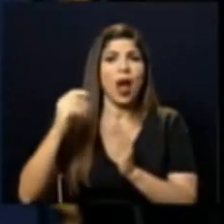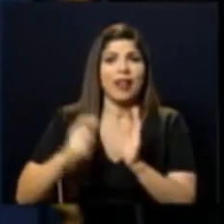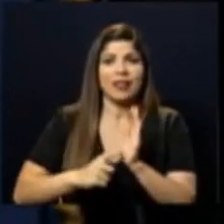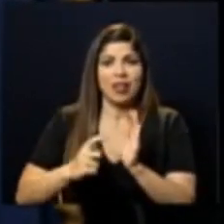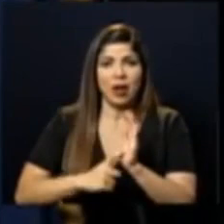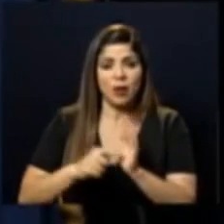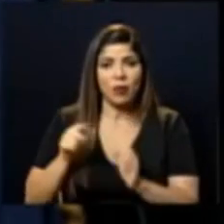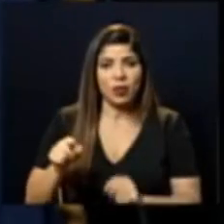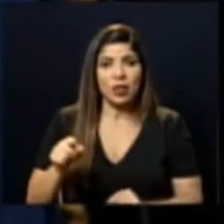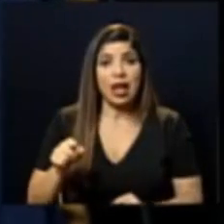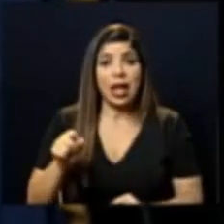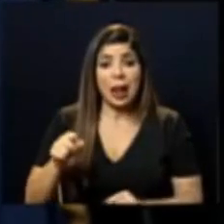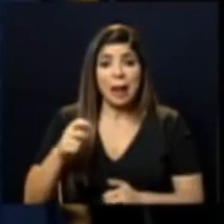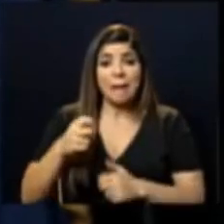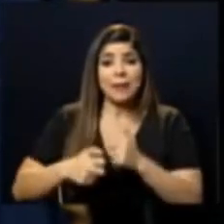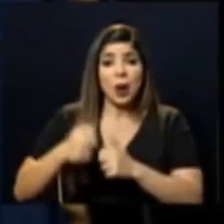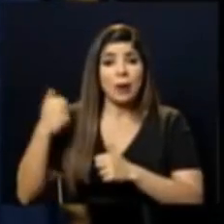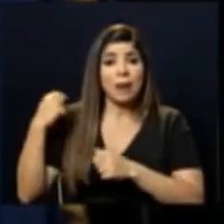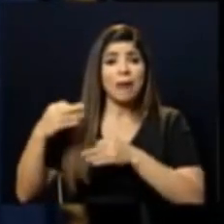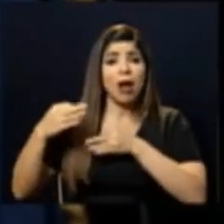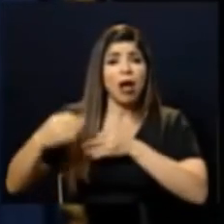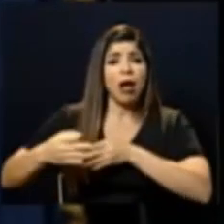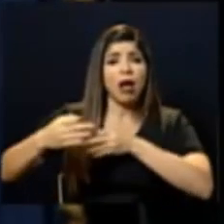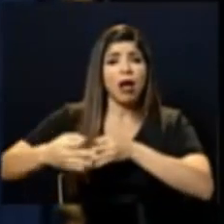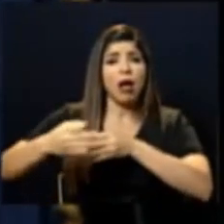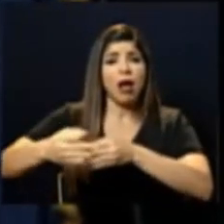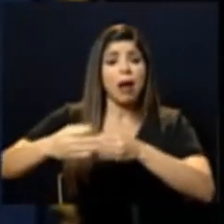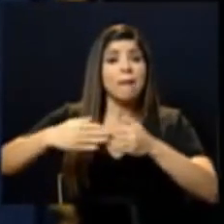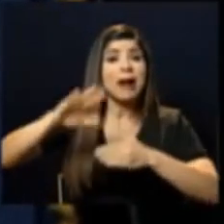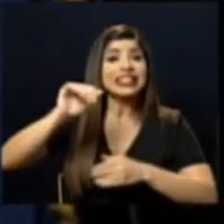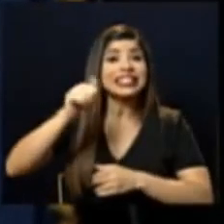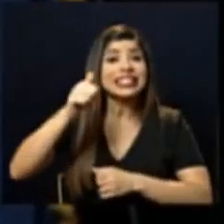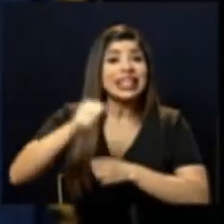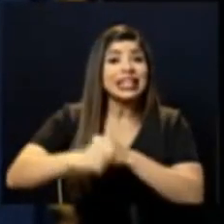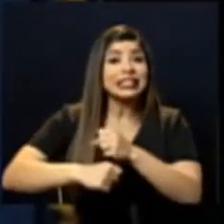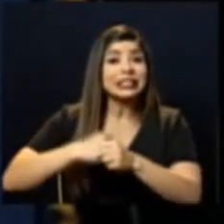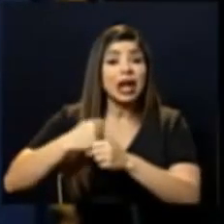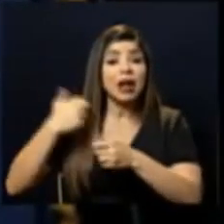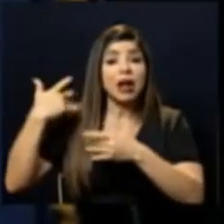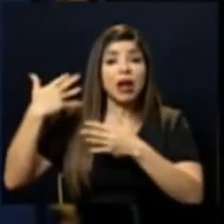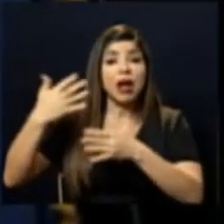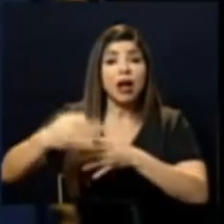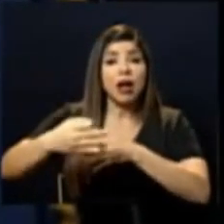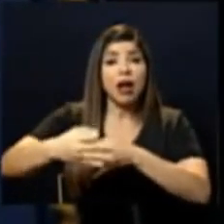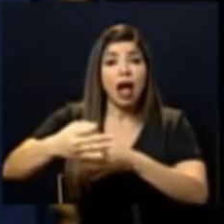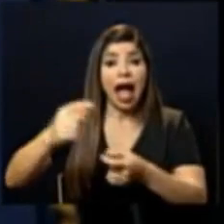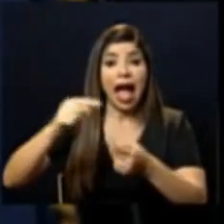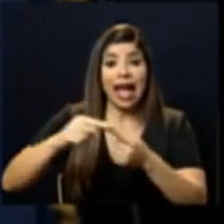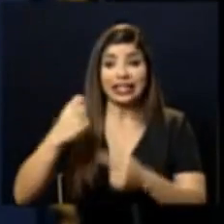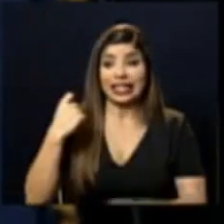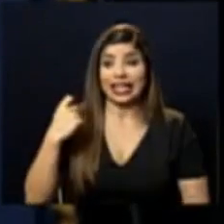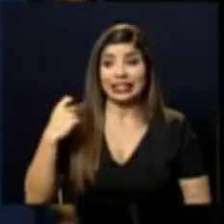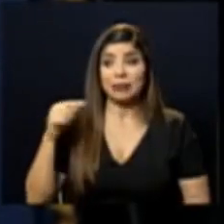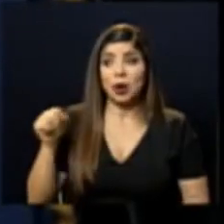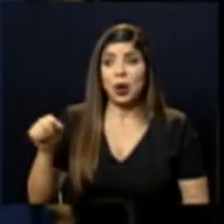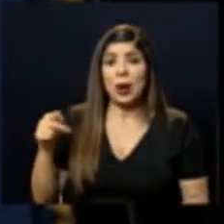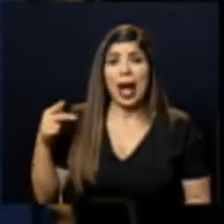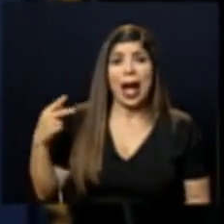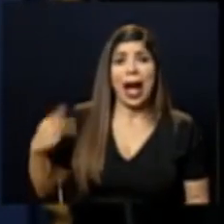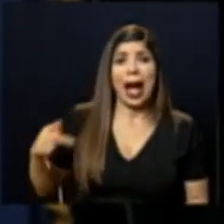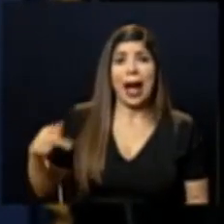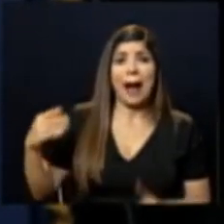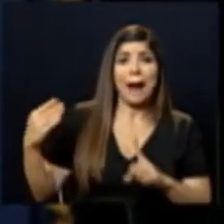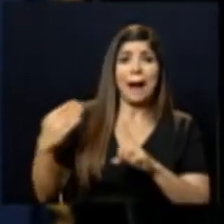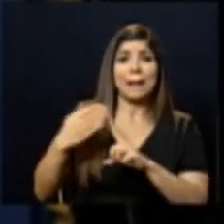Este problema lo arrastramos por más de una década y fue hasta hace poco la principal amenaza para nuestro